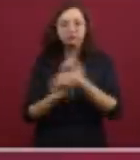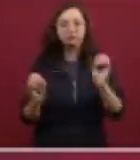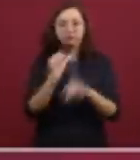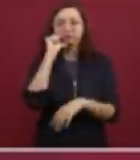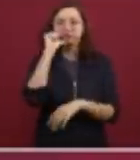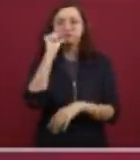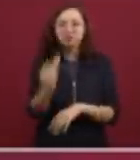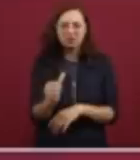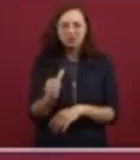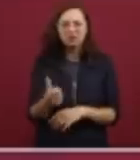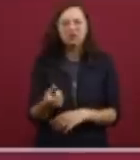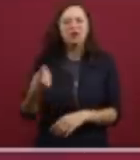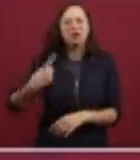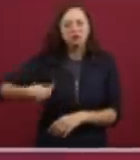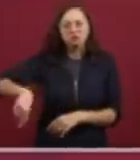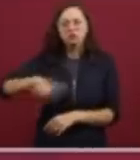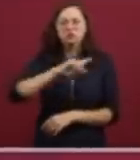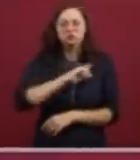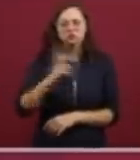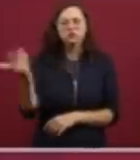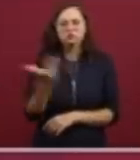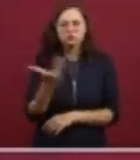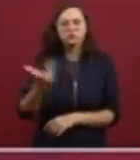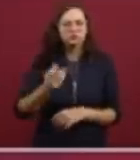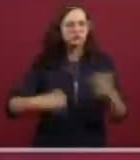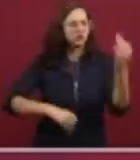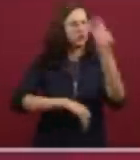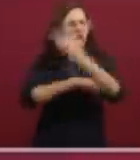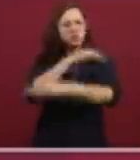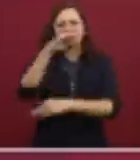productores. Y lo que comentas sobre